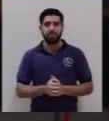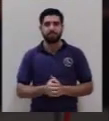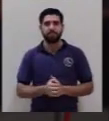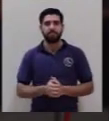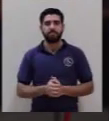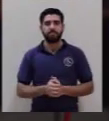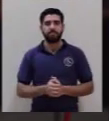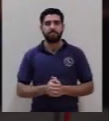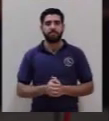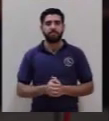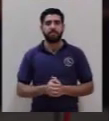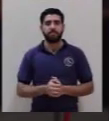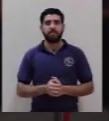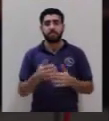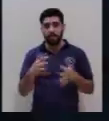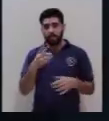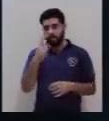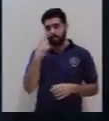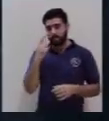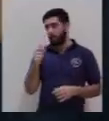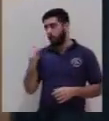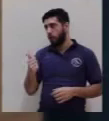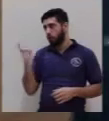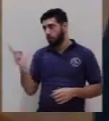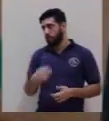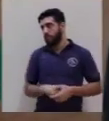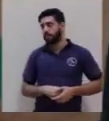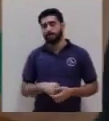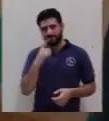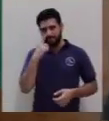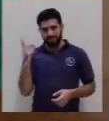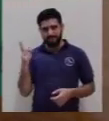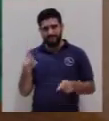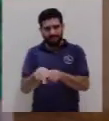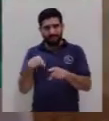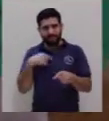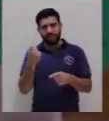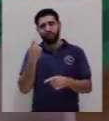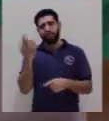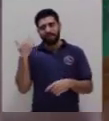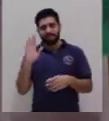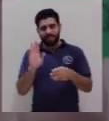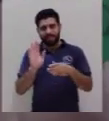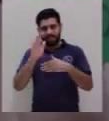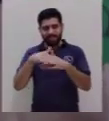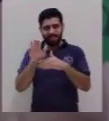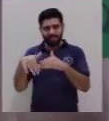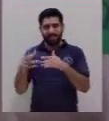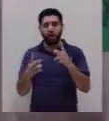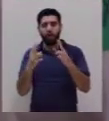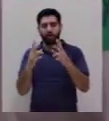siempre, por decirlo así. Tenemos otro. Ajá. El que cortamos en acá.